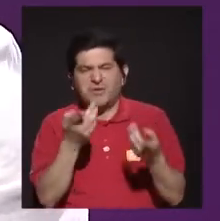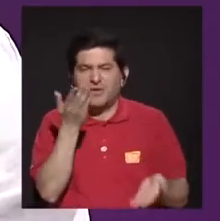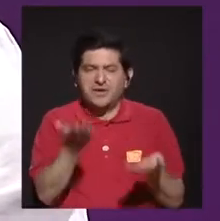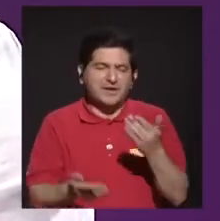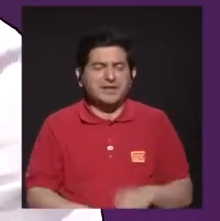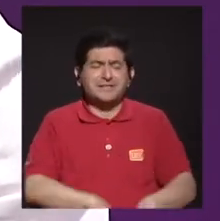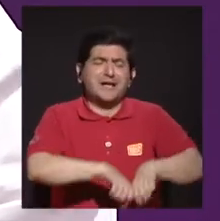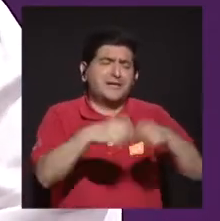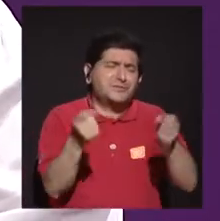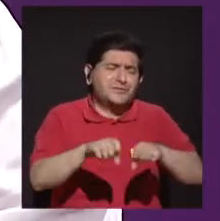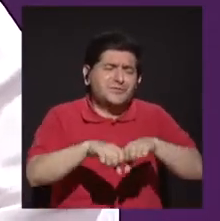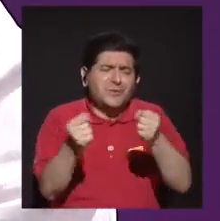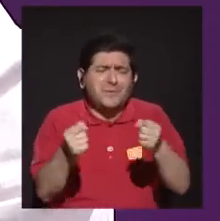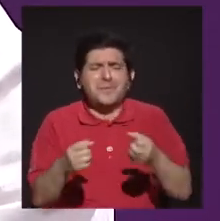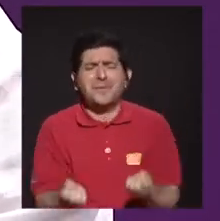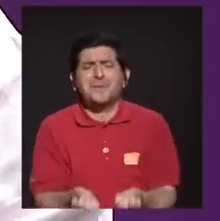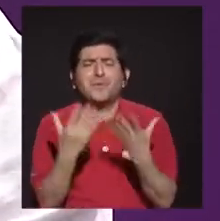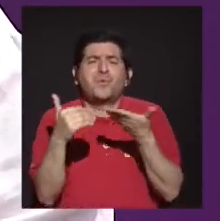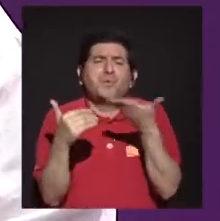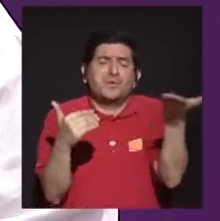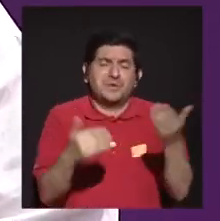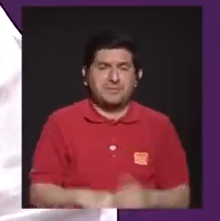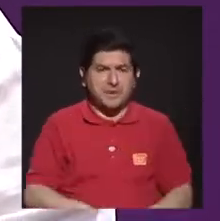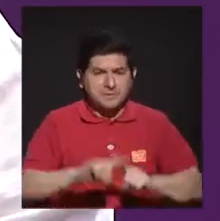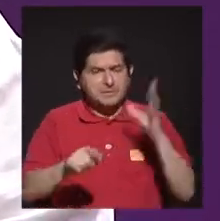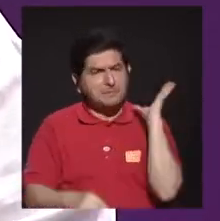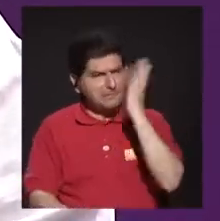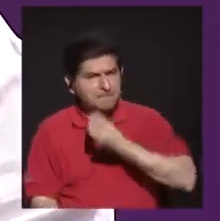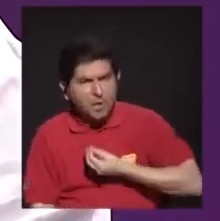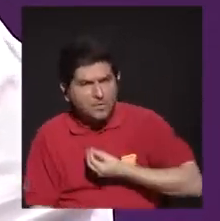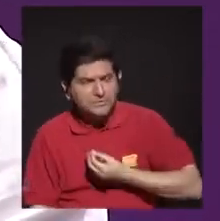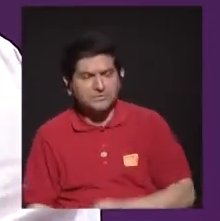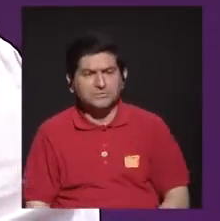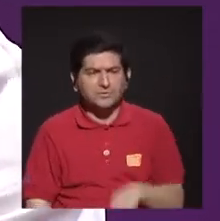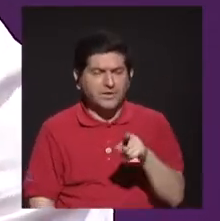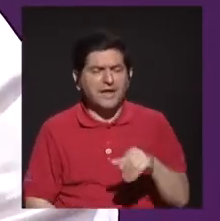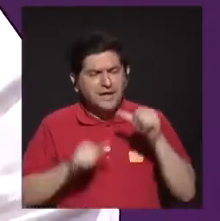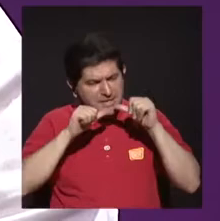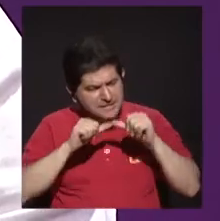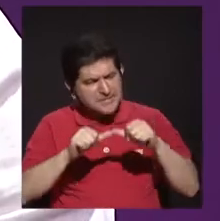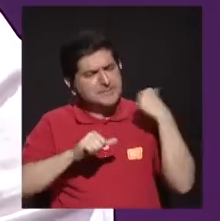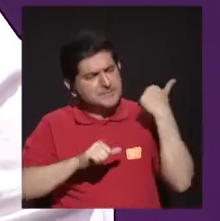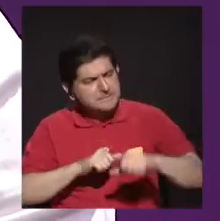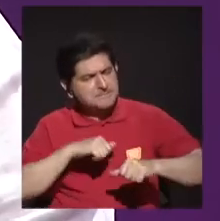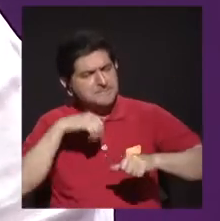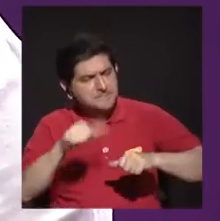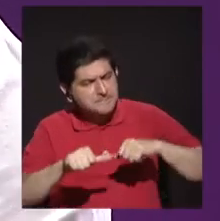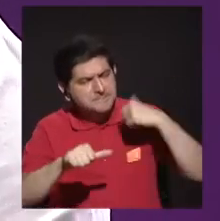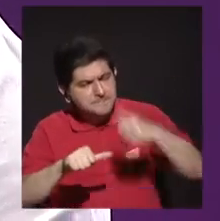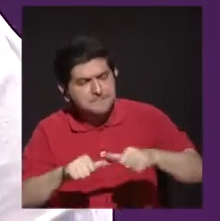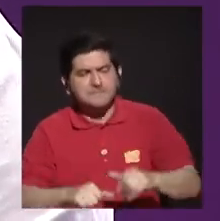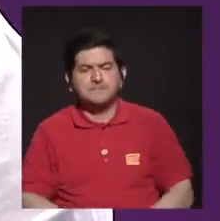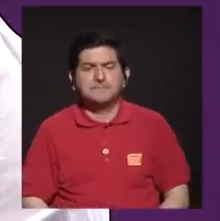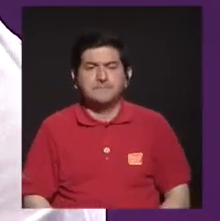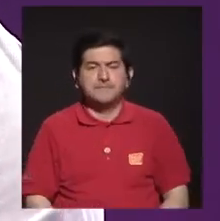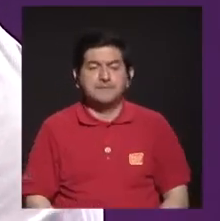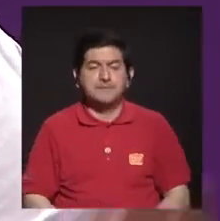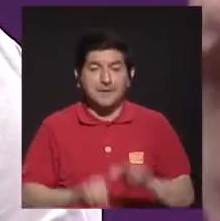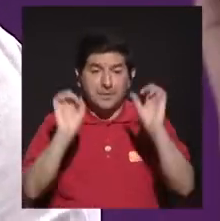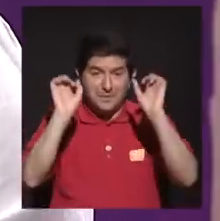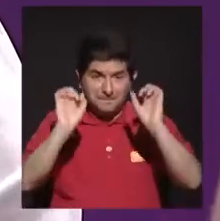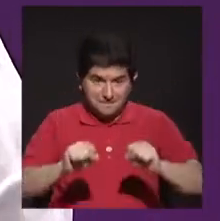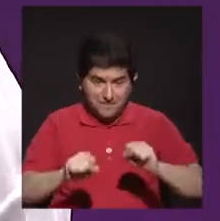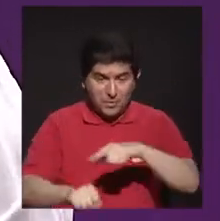que romper un montón de cosas. Y fue hermoso porque en esa consistencia se logra